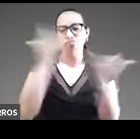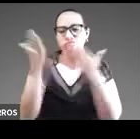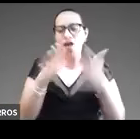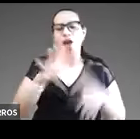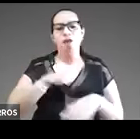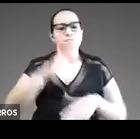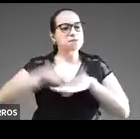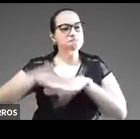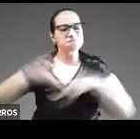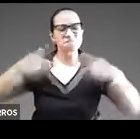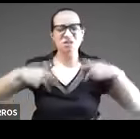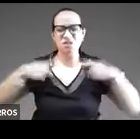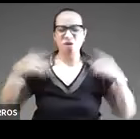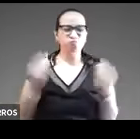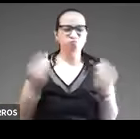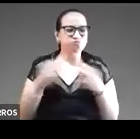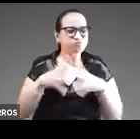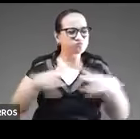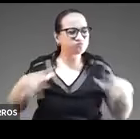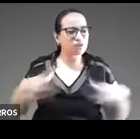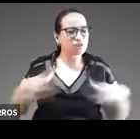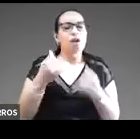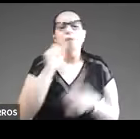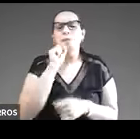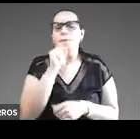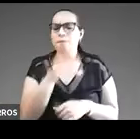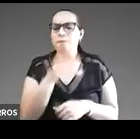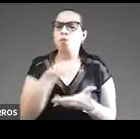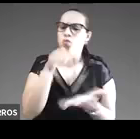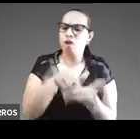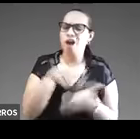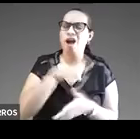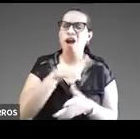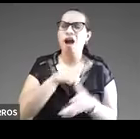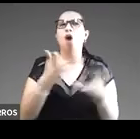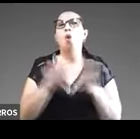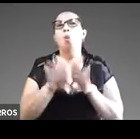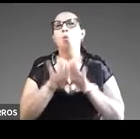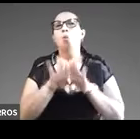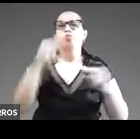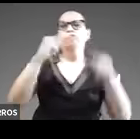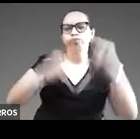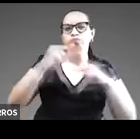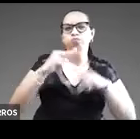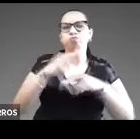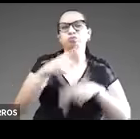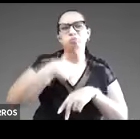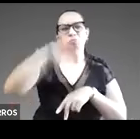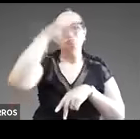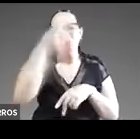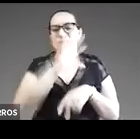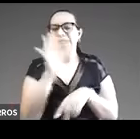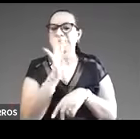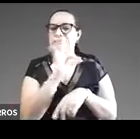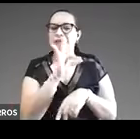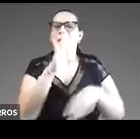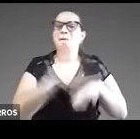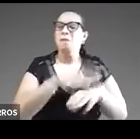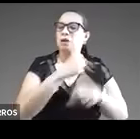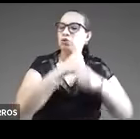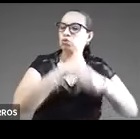población y lugares en donde existe alguna estadística que nos permite pensar que más se padece o